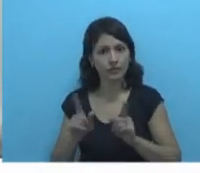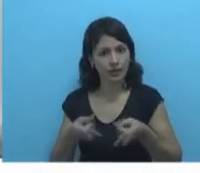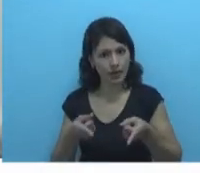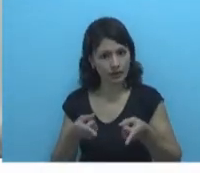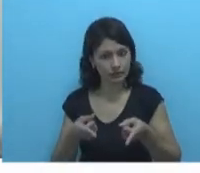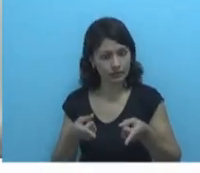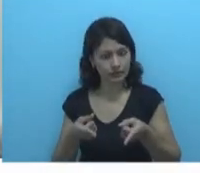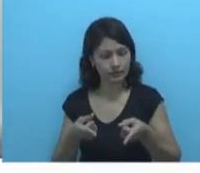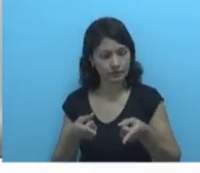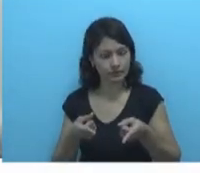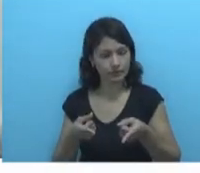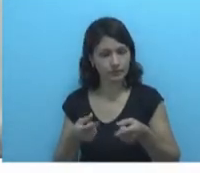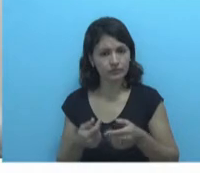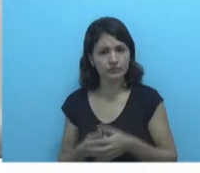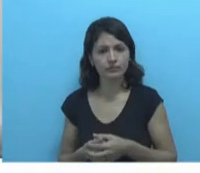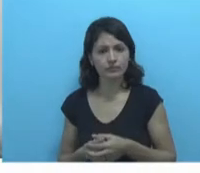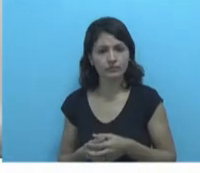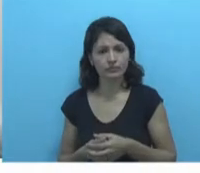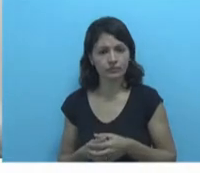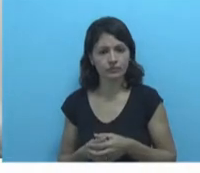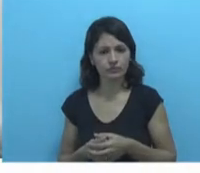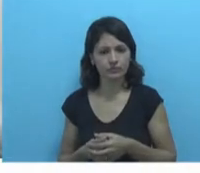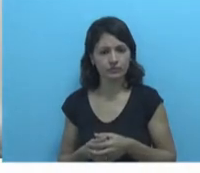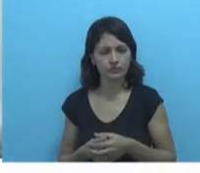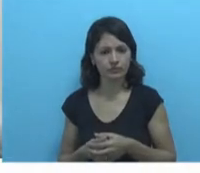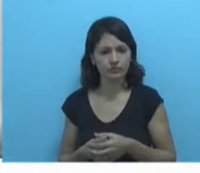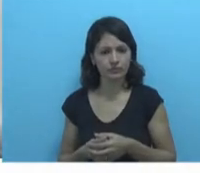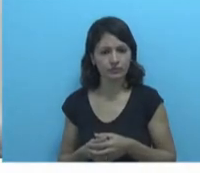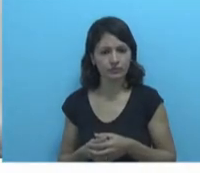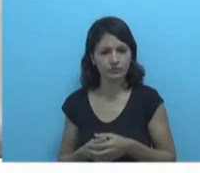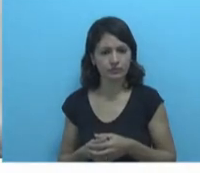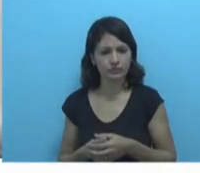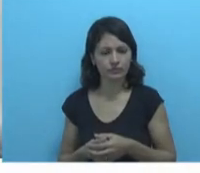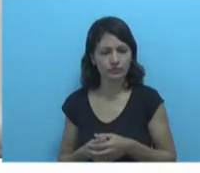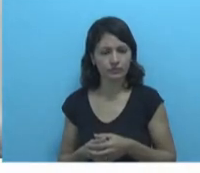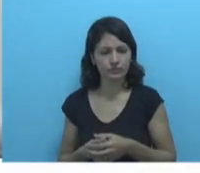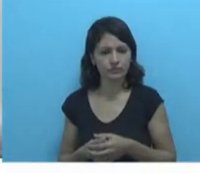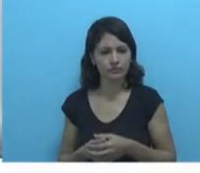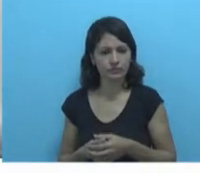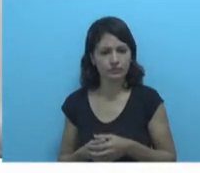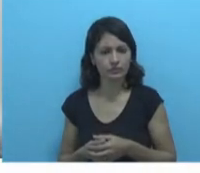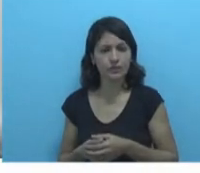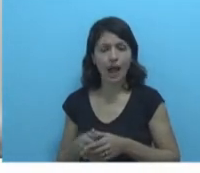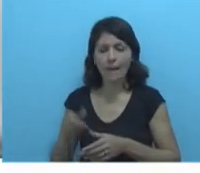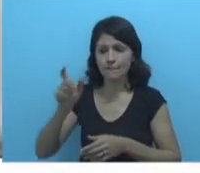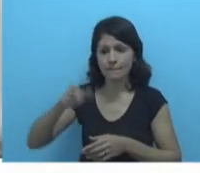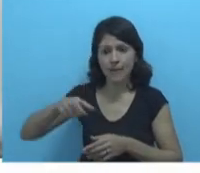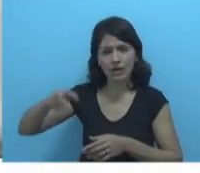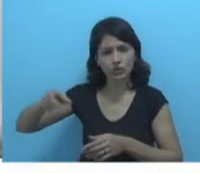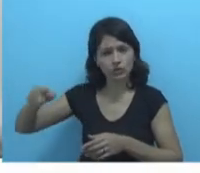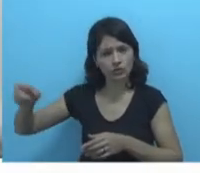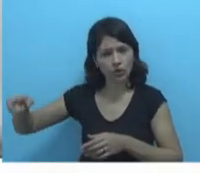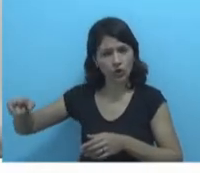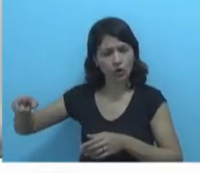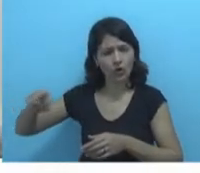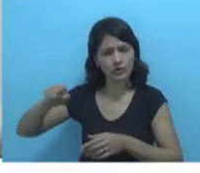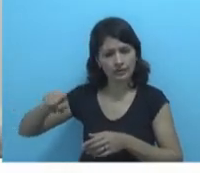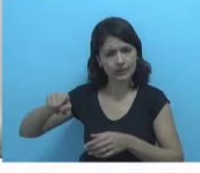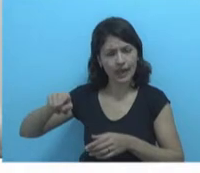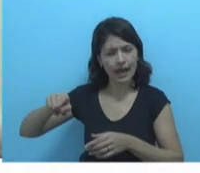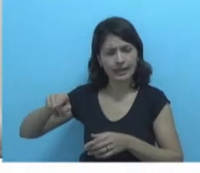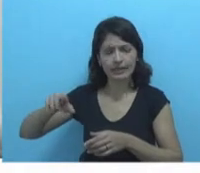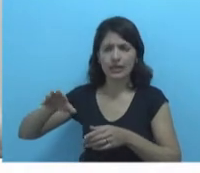nos aportaba su asesor de salud, que la población de riesgo de la zona ya se encuentra